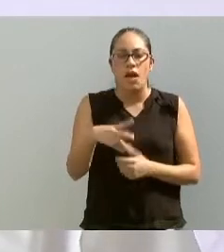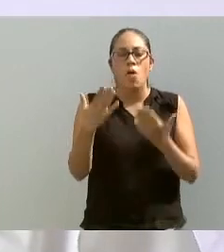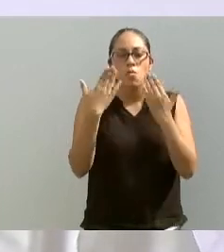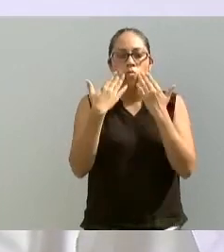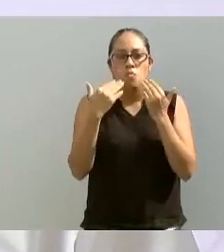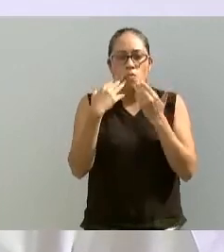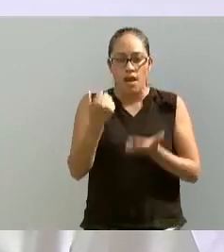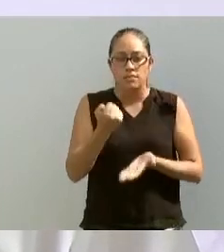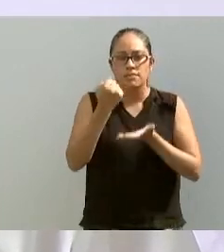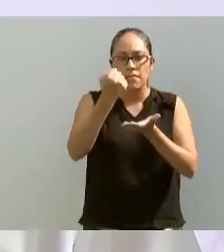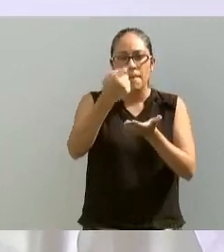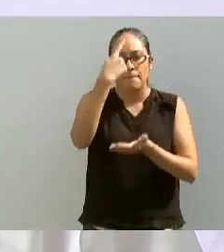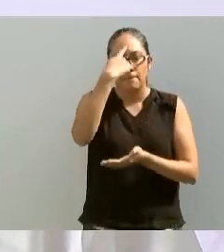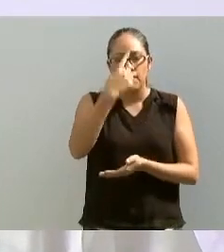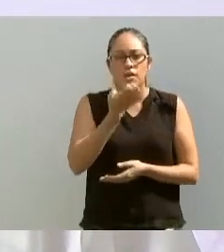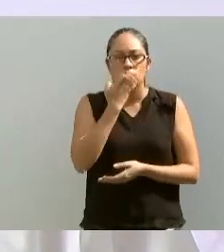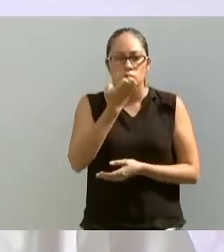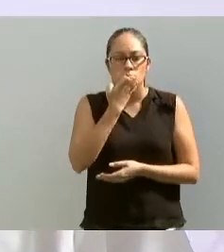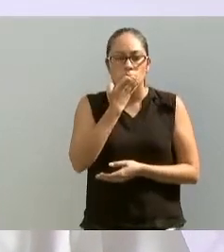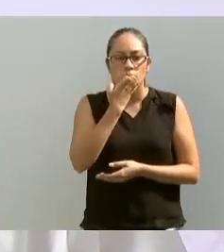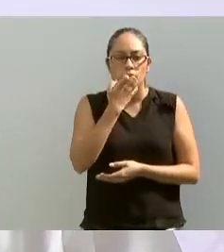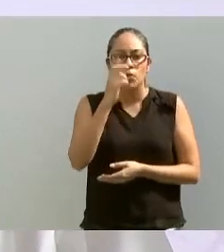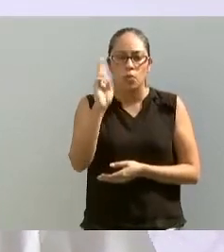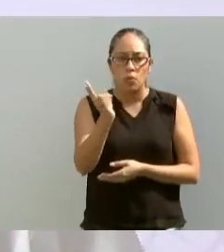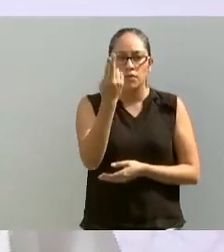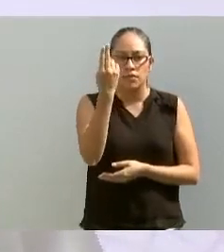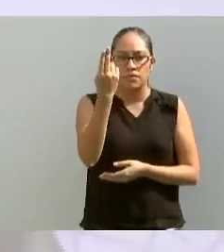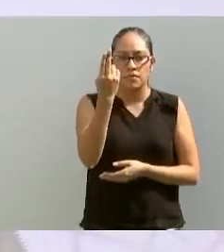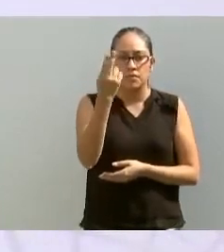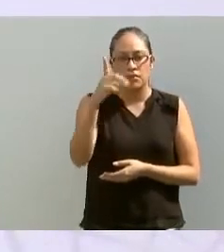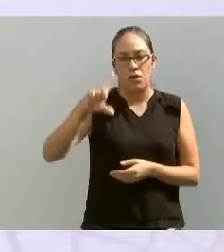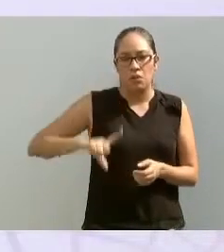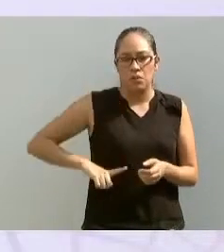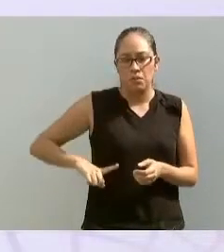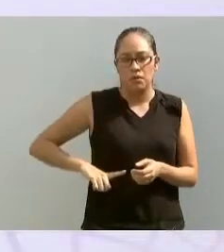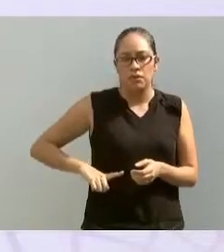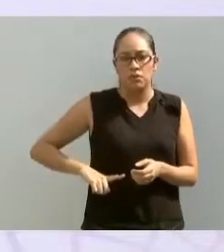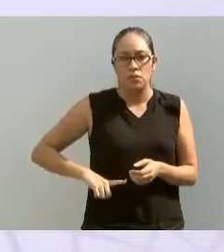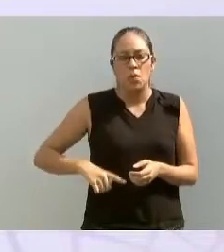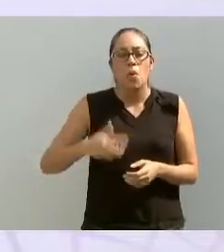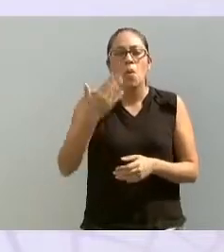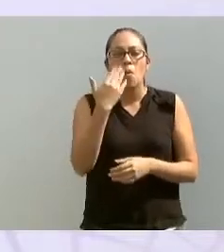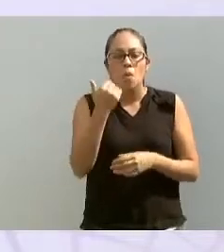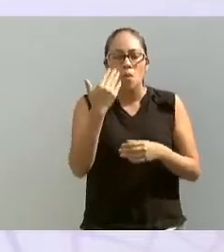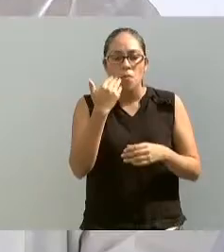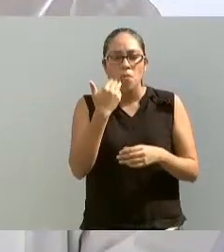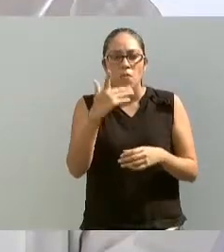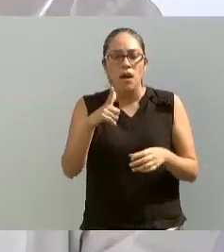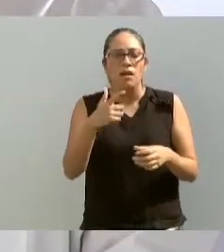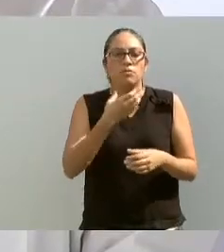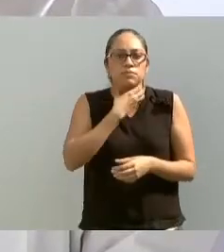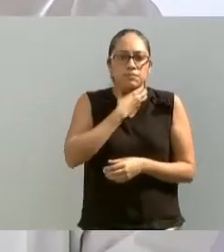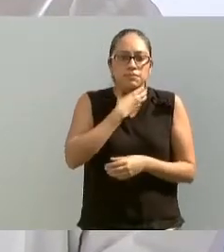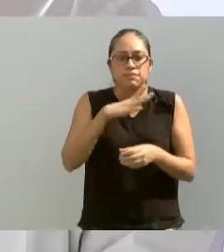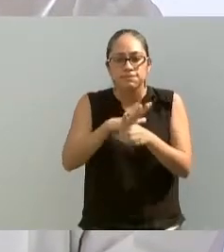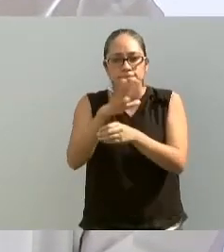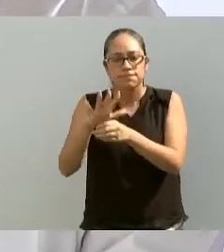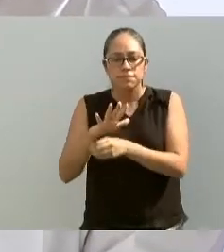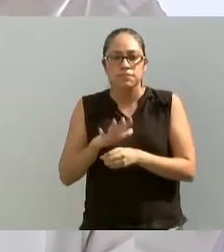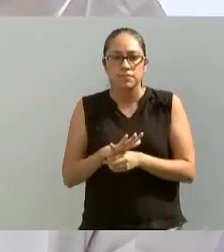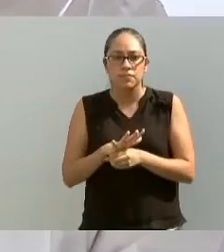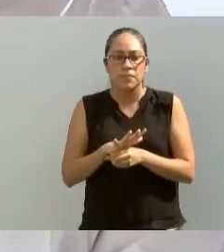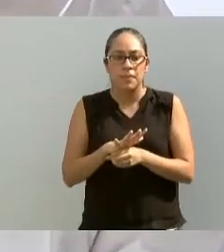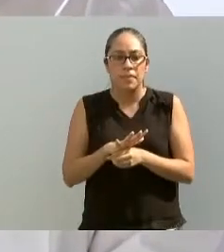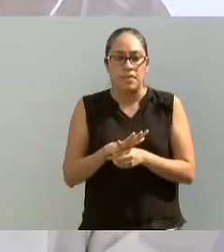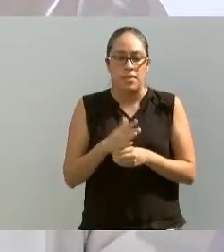para las universidades públicas, no había cupo, no había espacios. Entonces, en